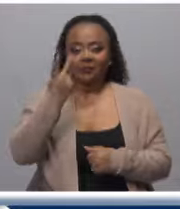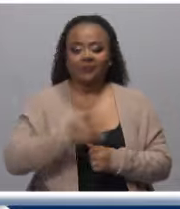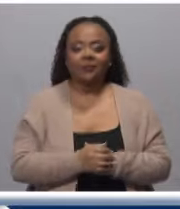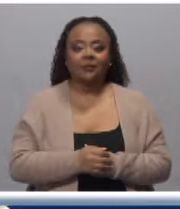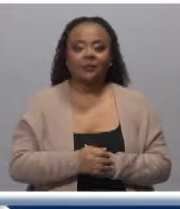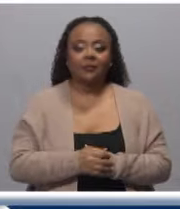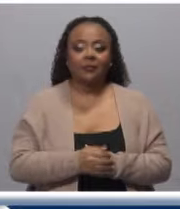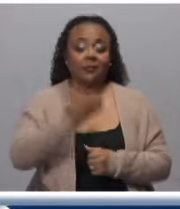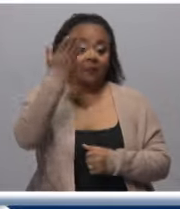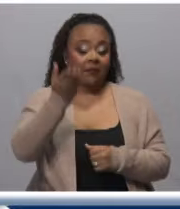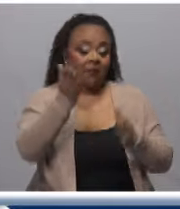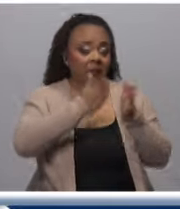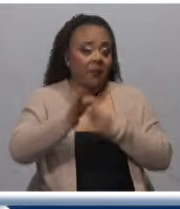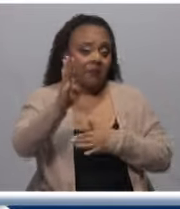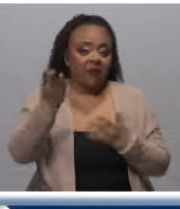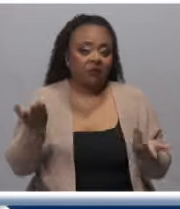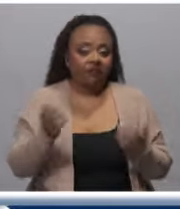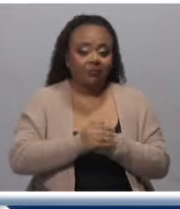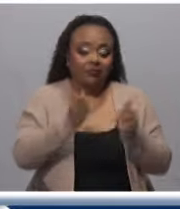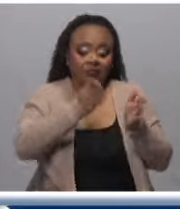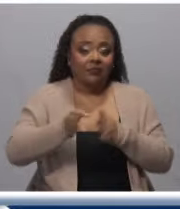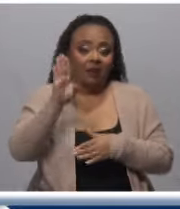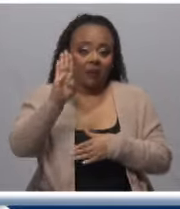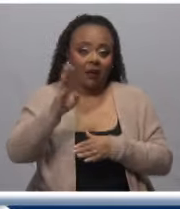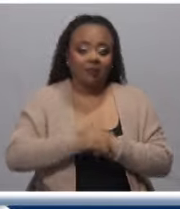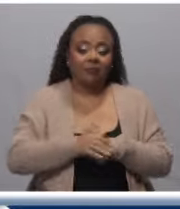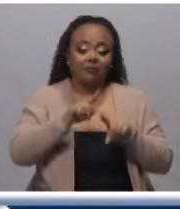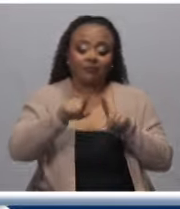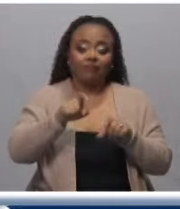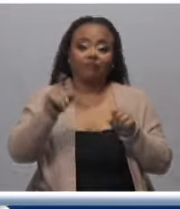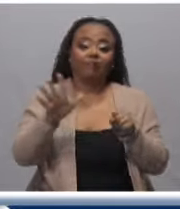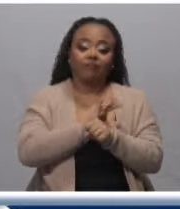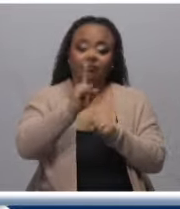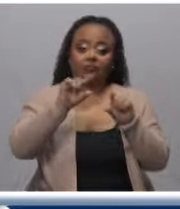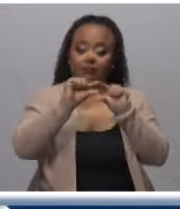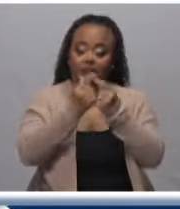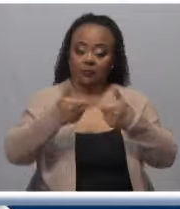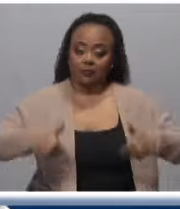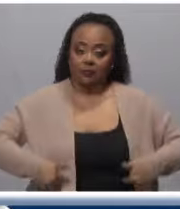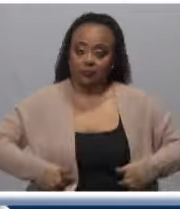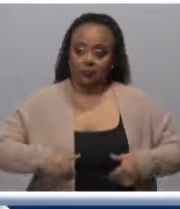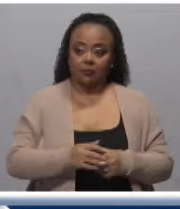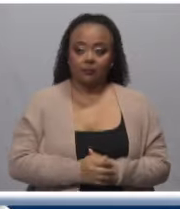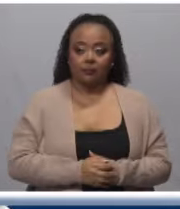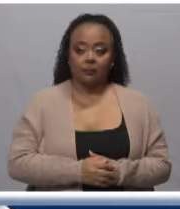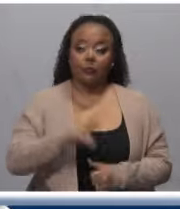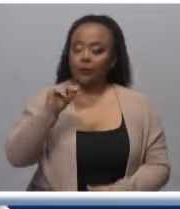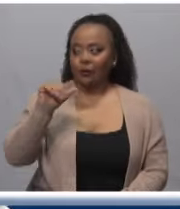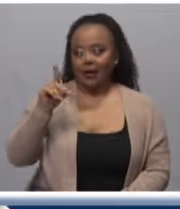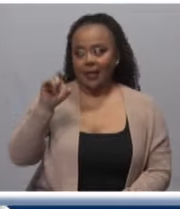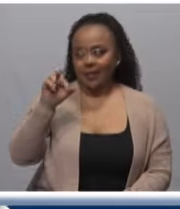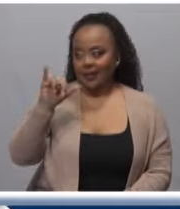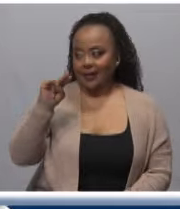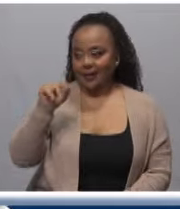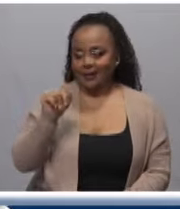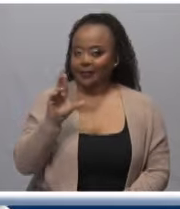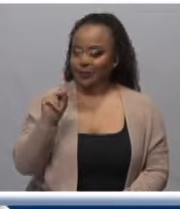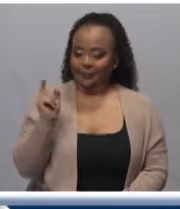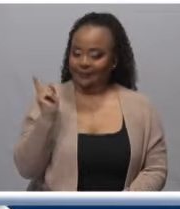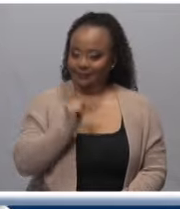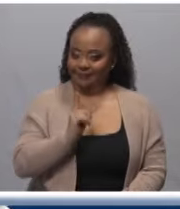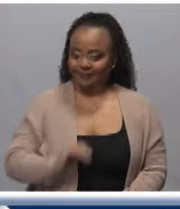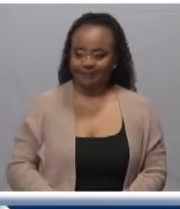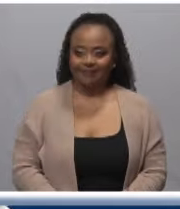m ahí está el Plan B el Plan B Eso sí tiene que completar un cuerpo técnico que no era Adrianita verdad no no y no es Adriana